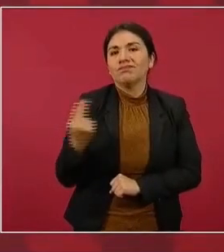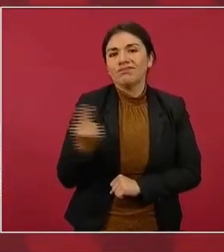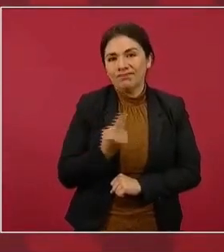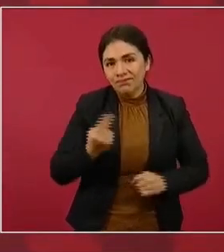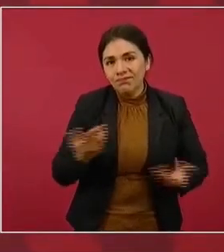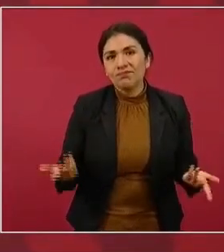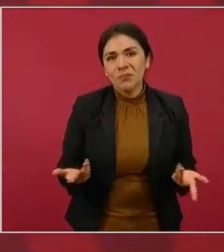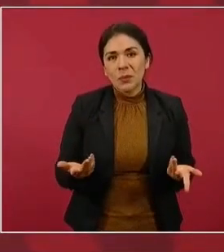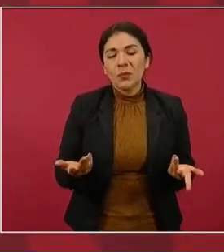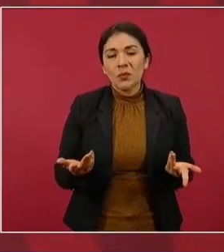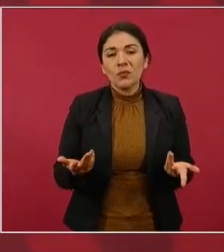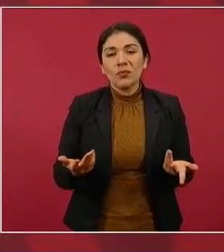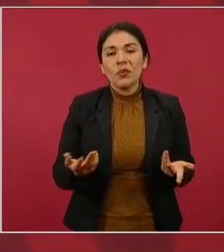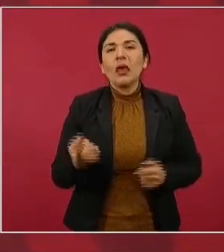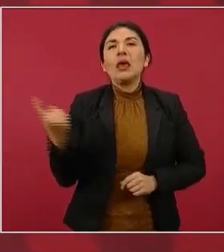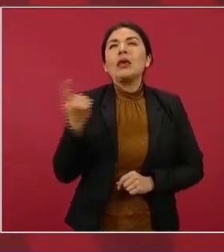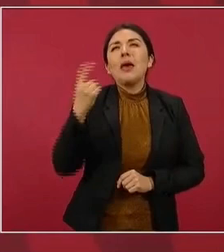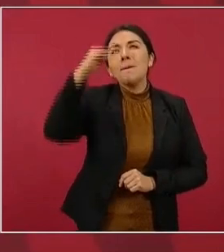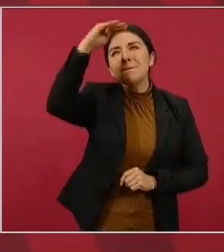que